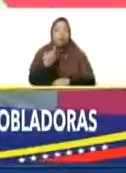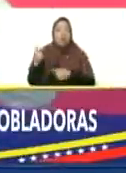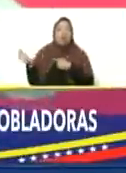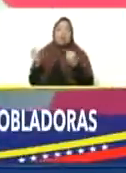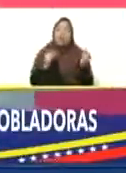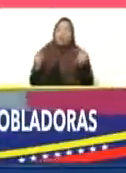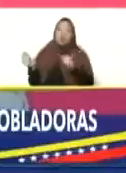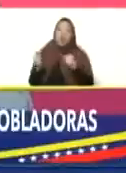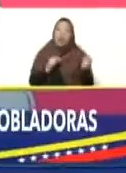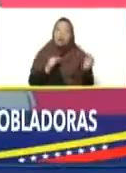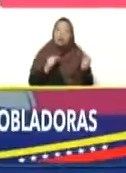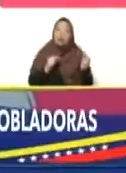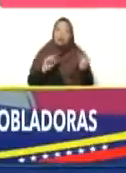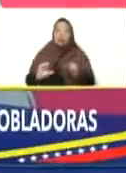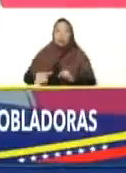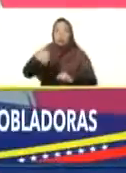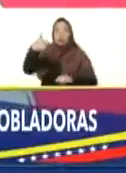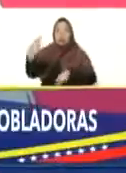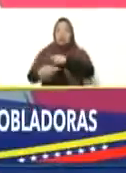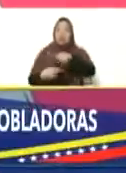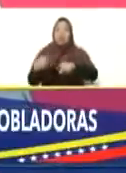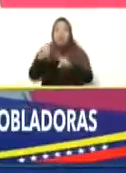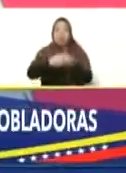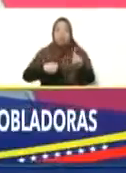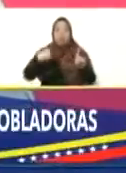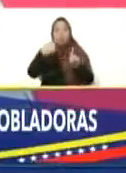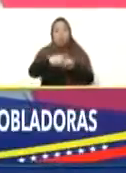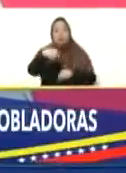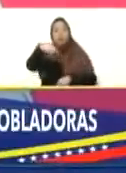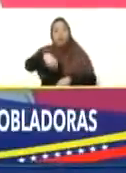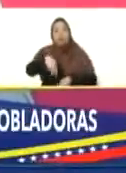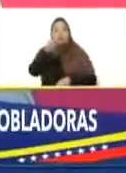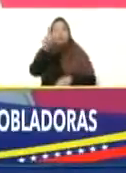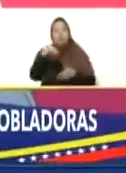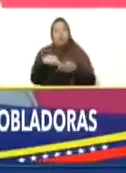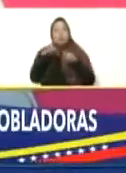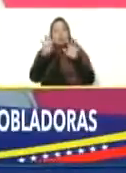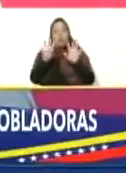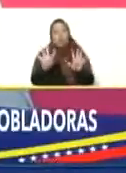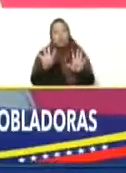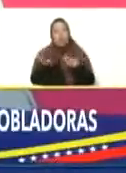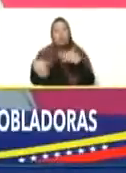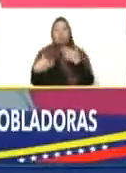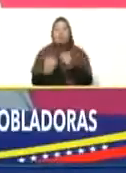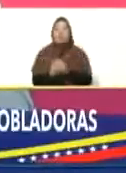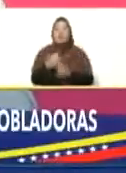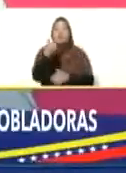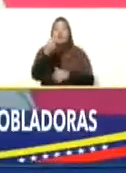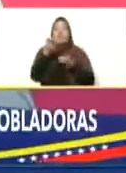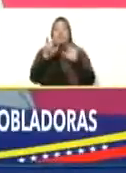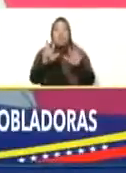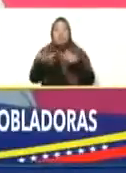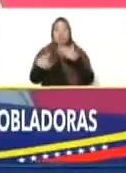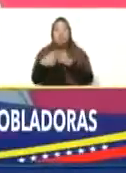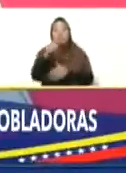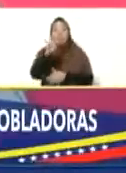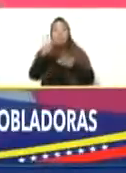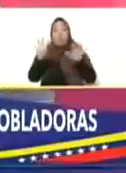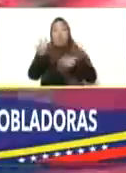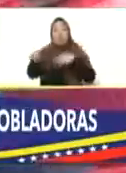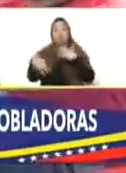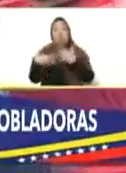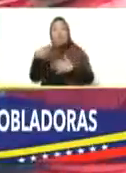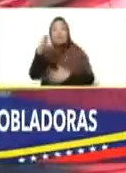surgieron las bases para la batalla que vimos en el 2016 17 18 19 20